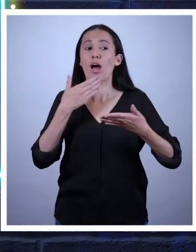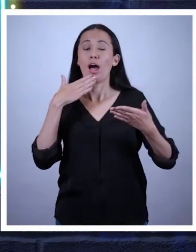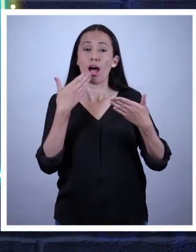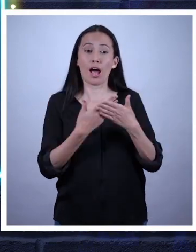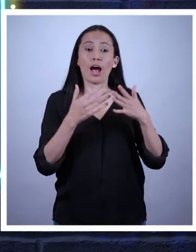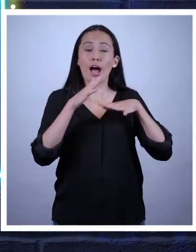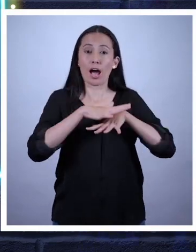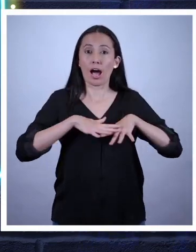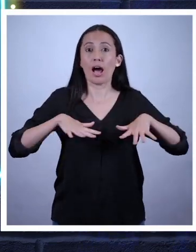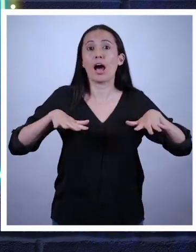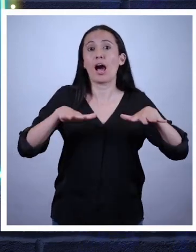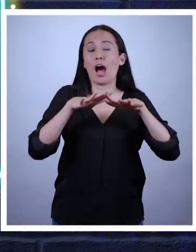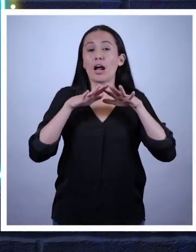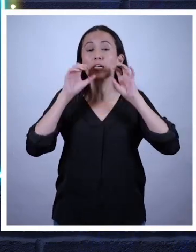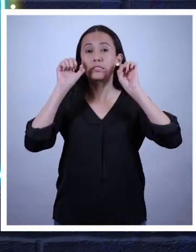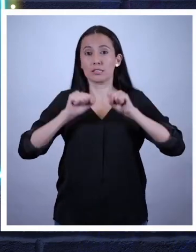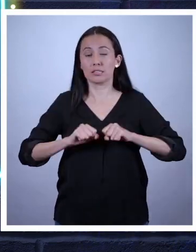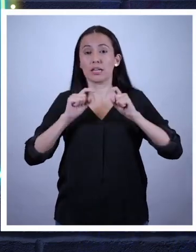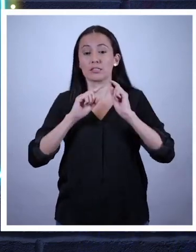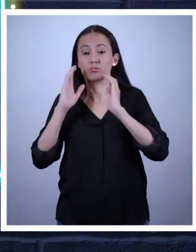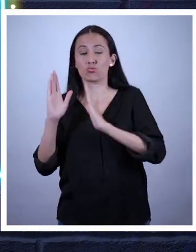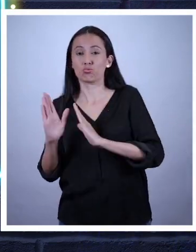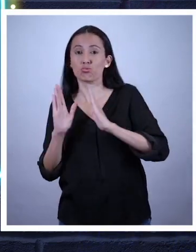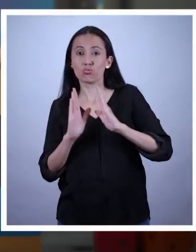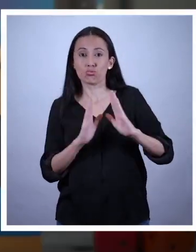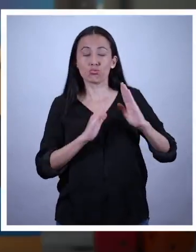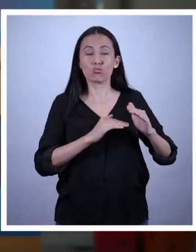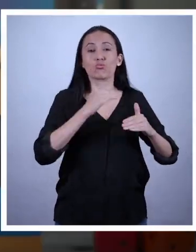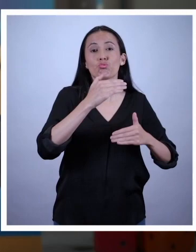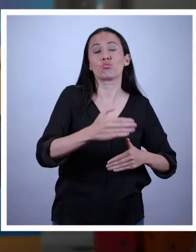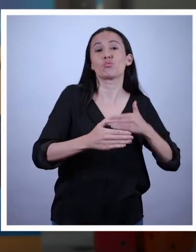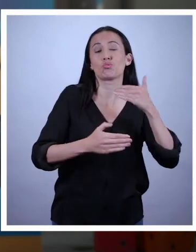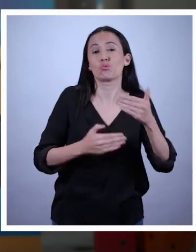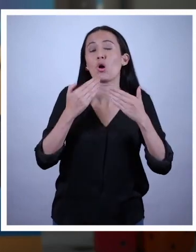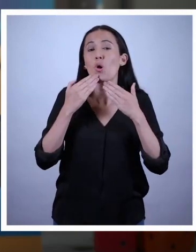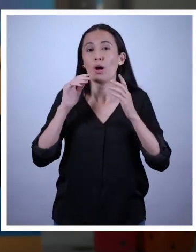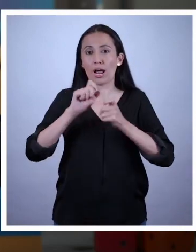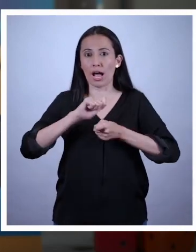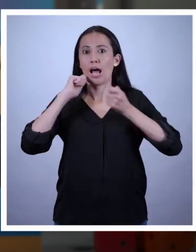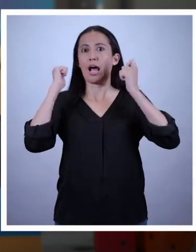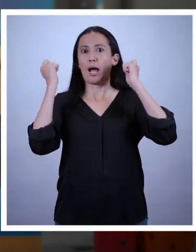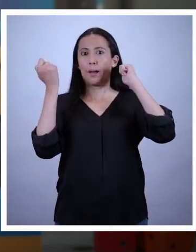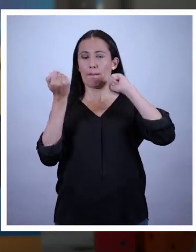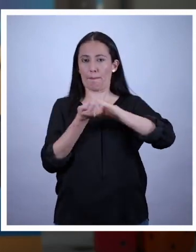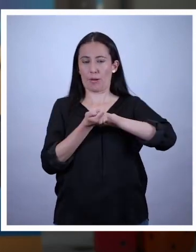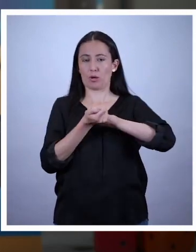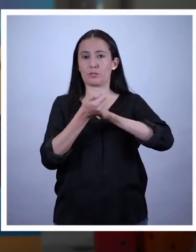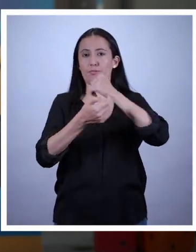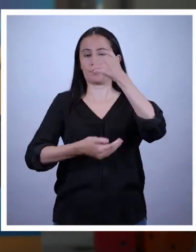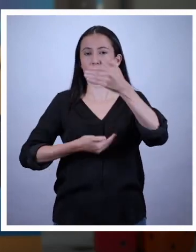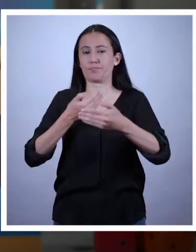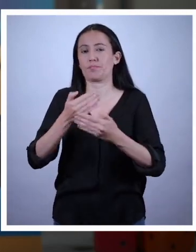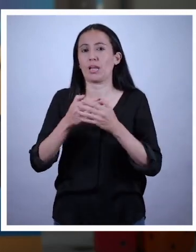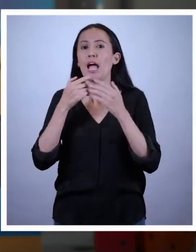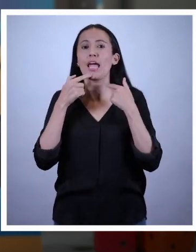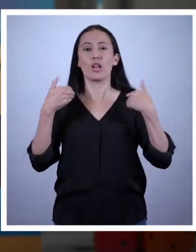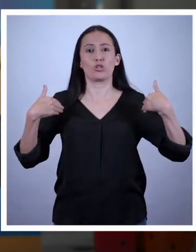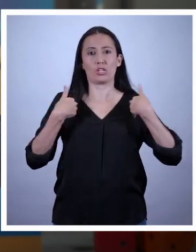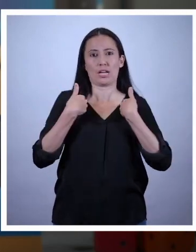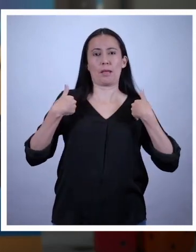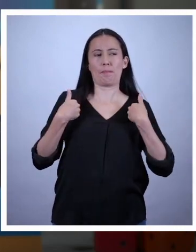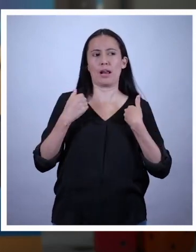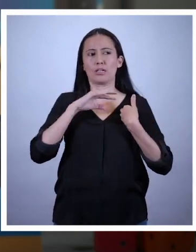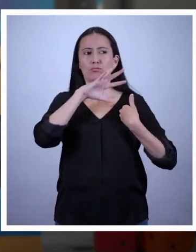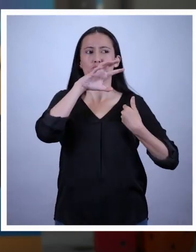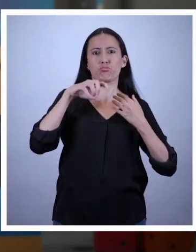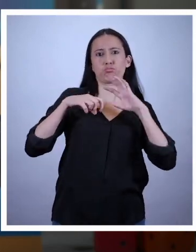cambios. Con el tiempo y gracias a la hazaña de este conejo que sobrevivió, debido a que su mutación hizo que su piel sea más clara y